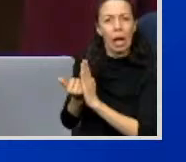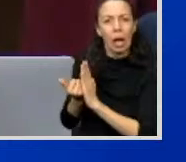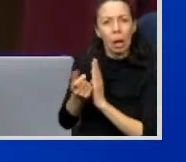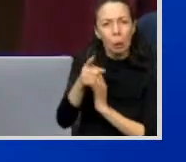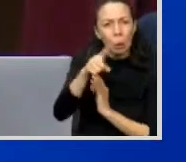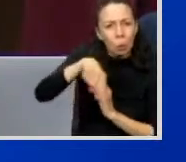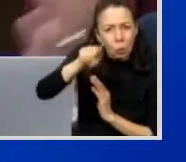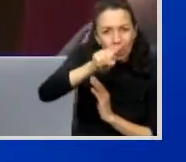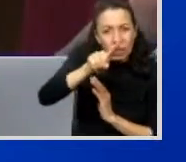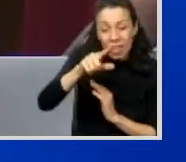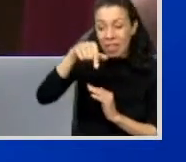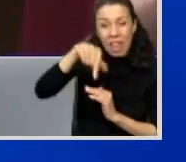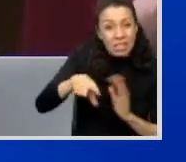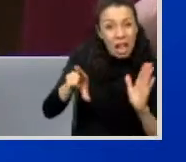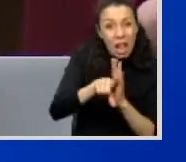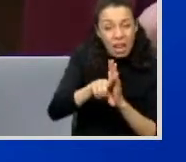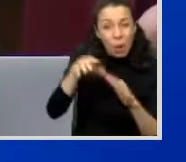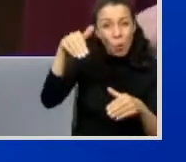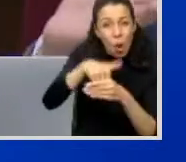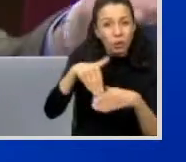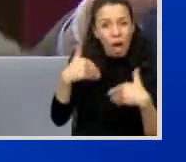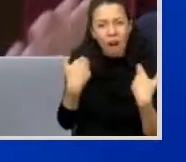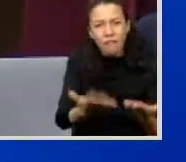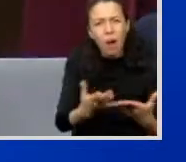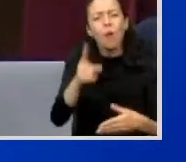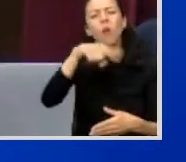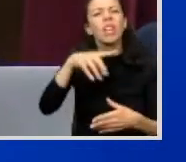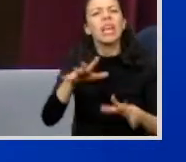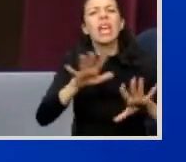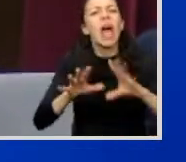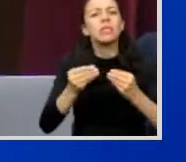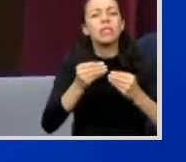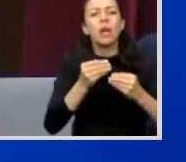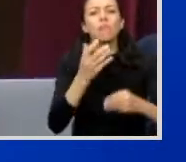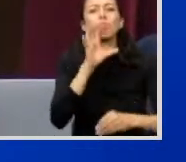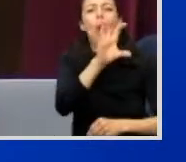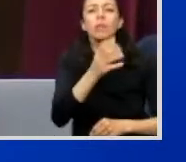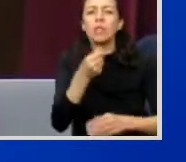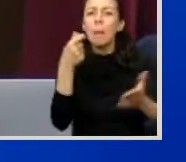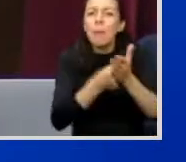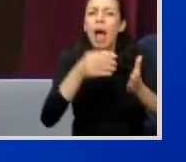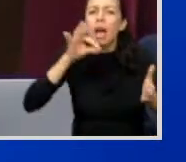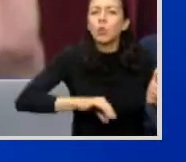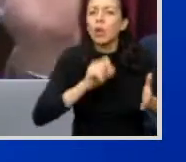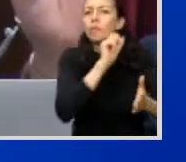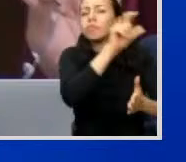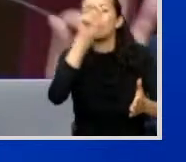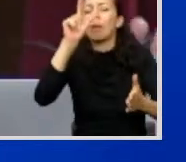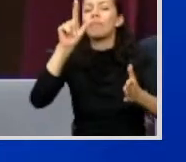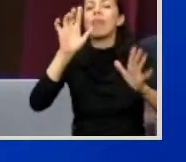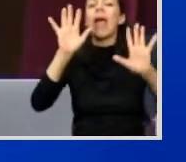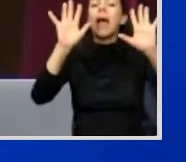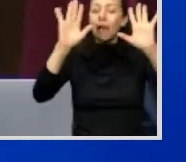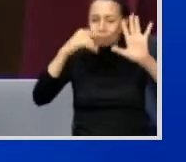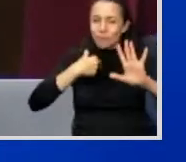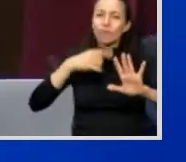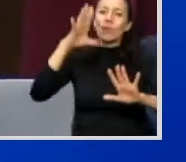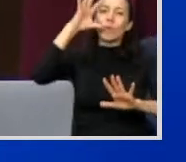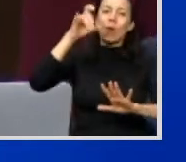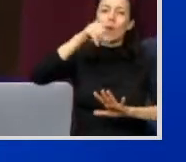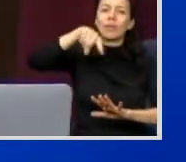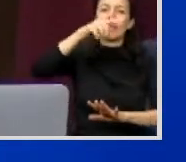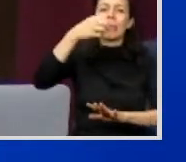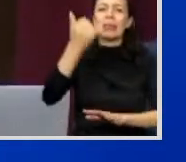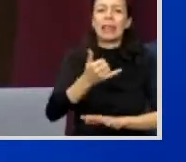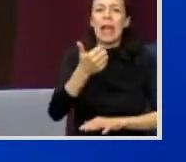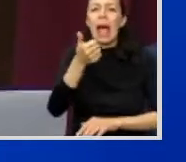crisis interna? ¿O hay posiciones irreconciliables entre el PRO, incluso un sector de la UCR,